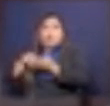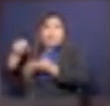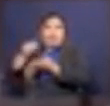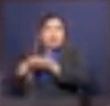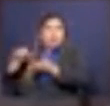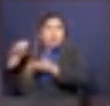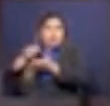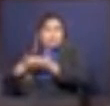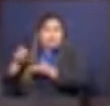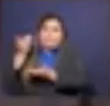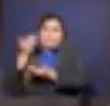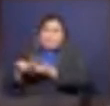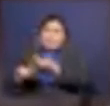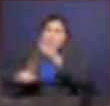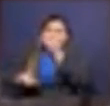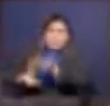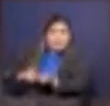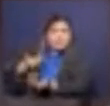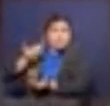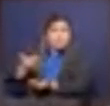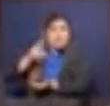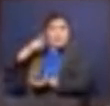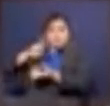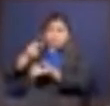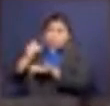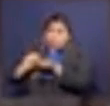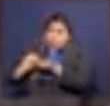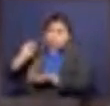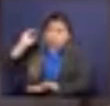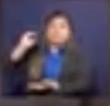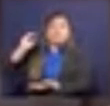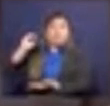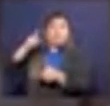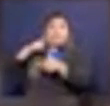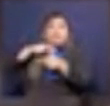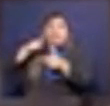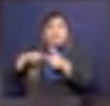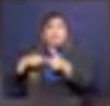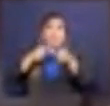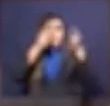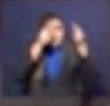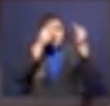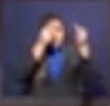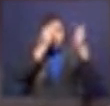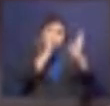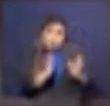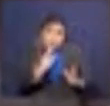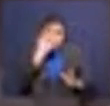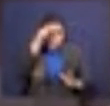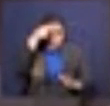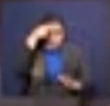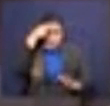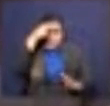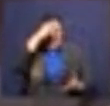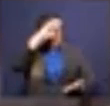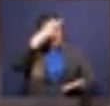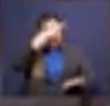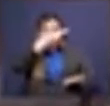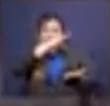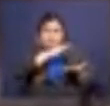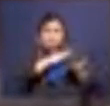pandemia nos obligó a hacer recortes presupuestarios por el orden de